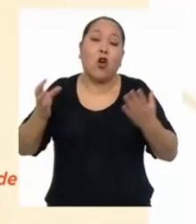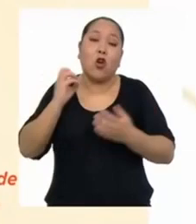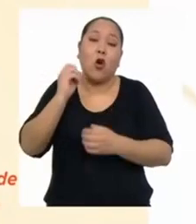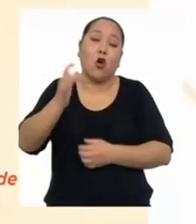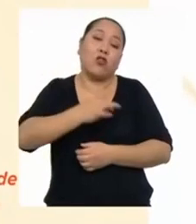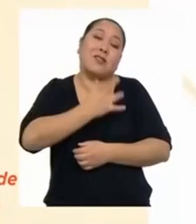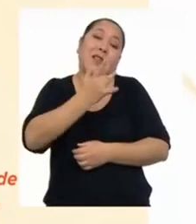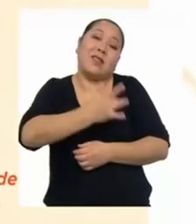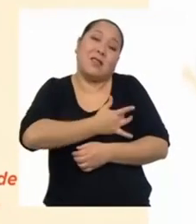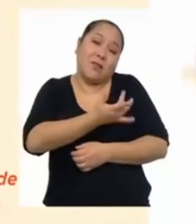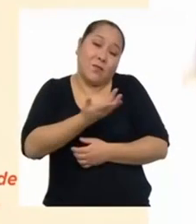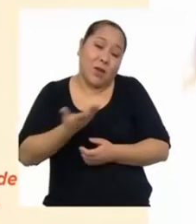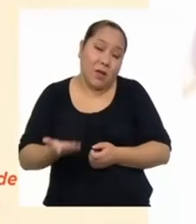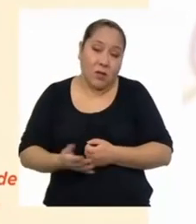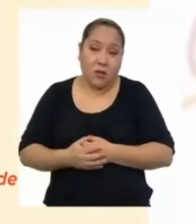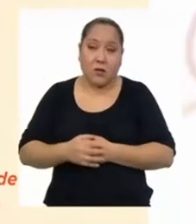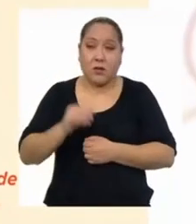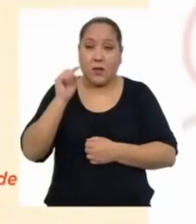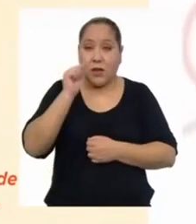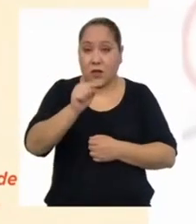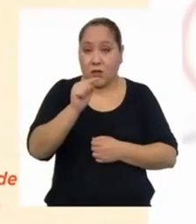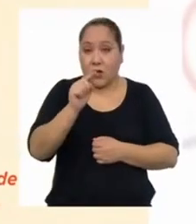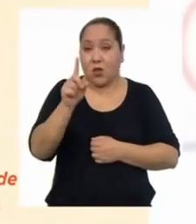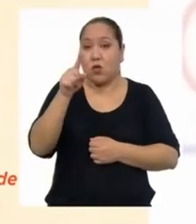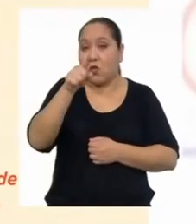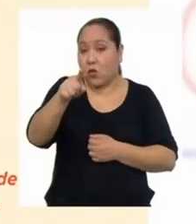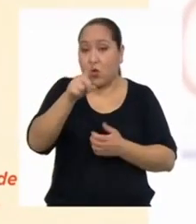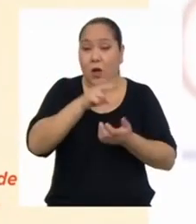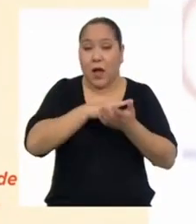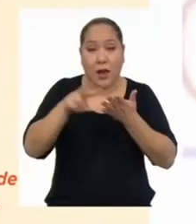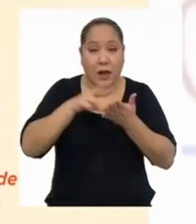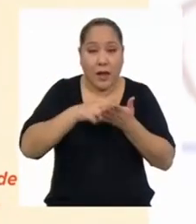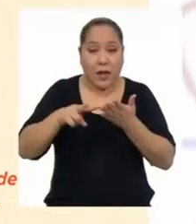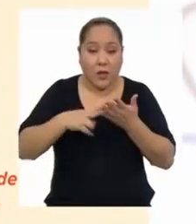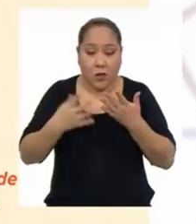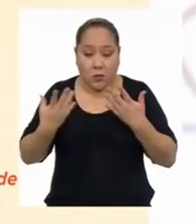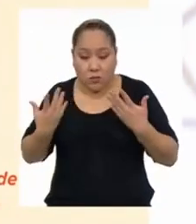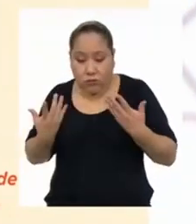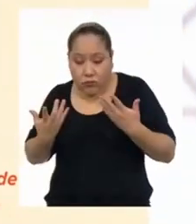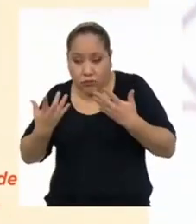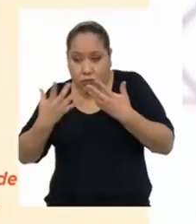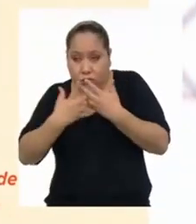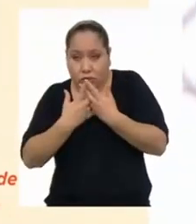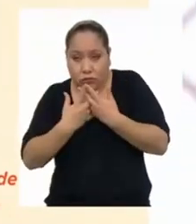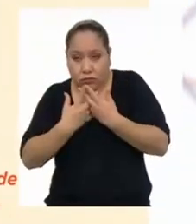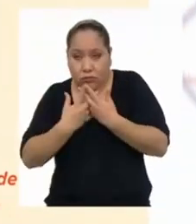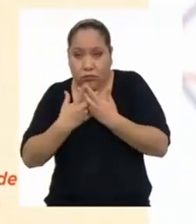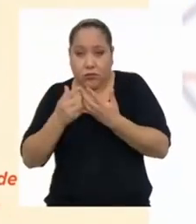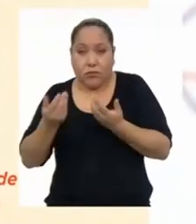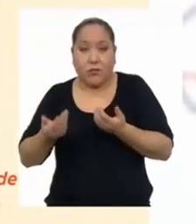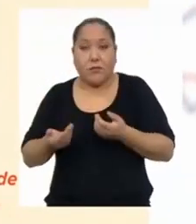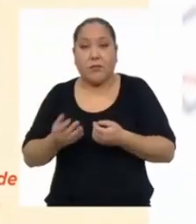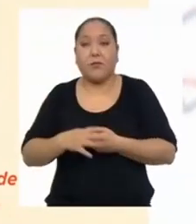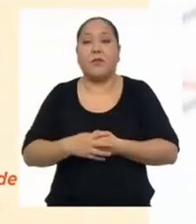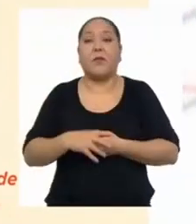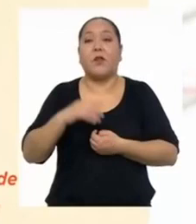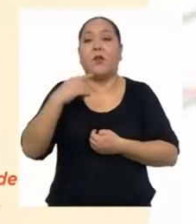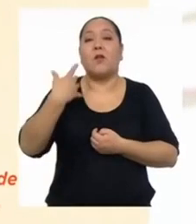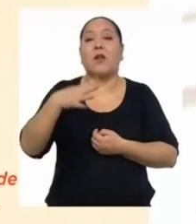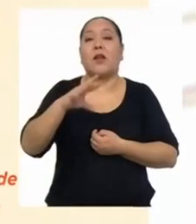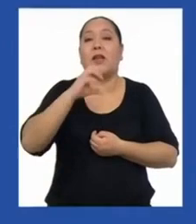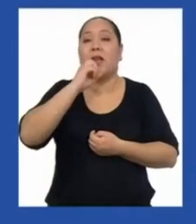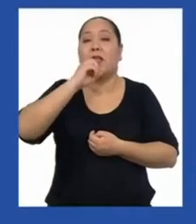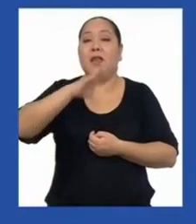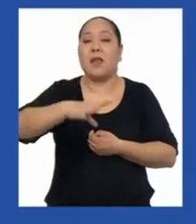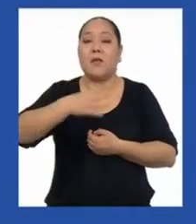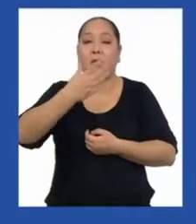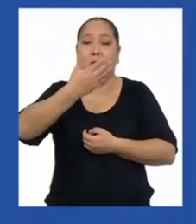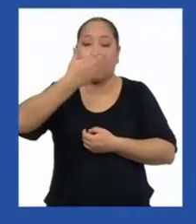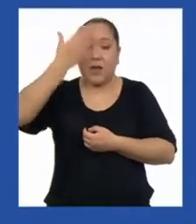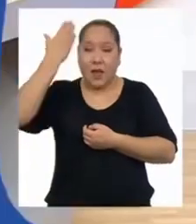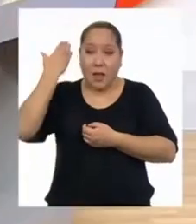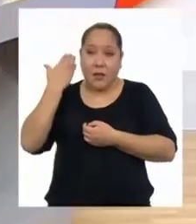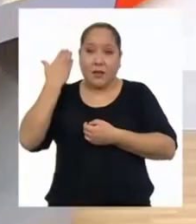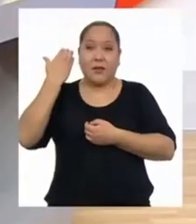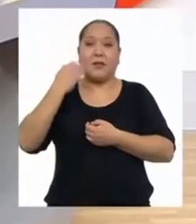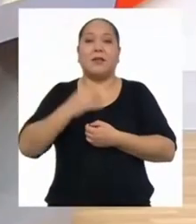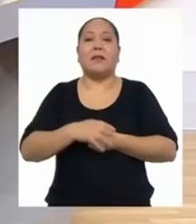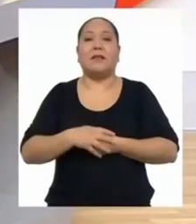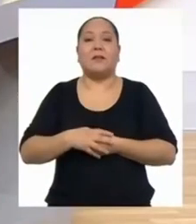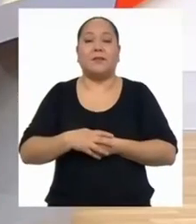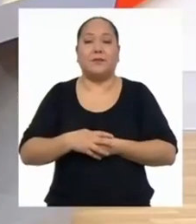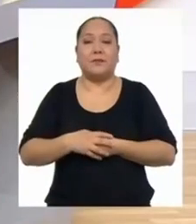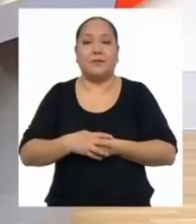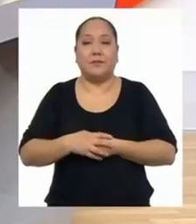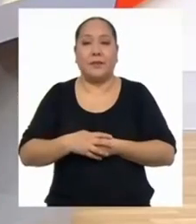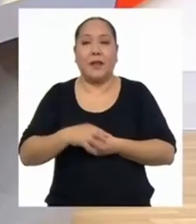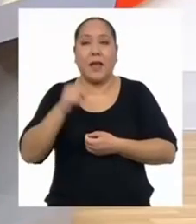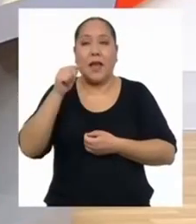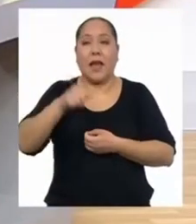hecho, lo que acabas de leer guarda concordancia con lo que comentamos al inicio. Es la